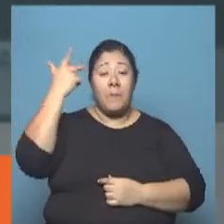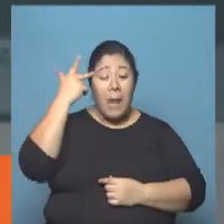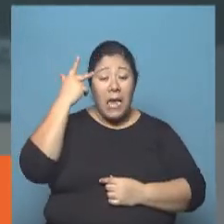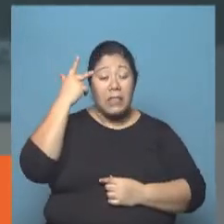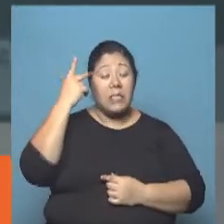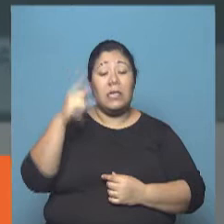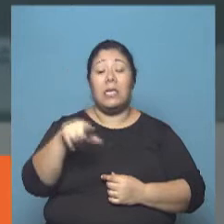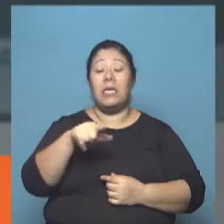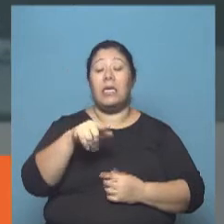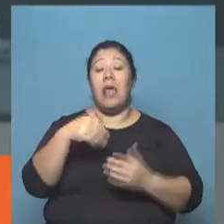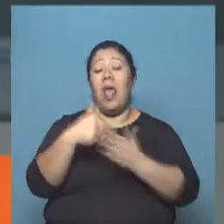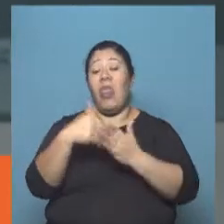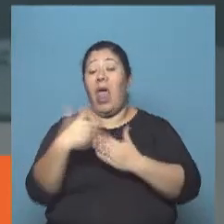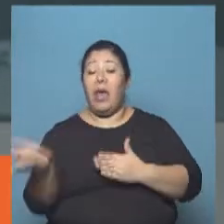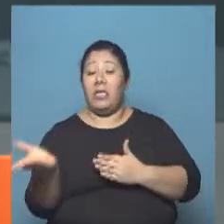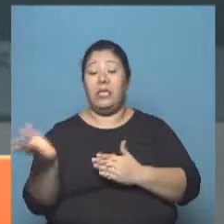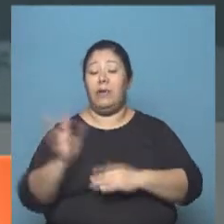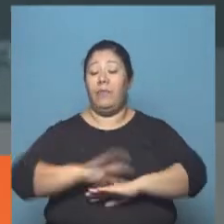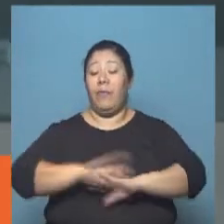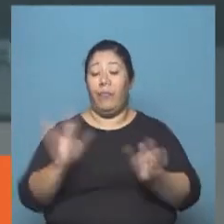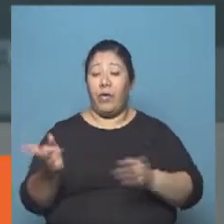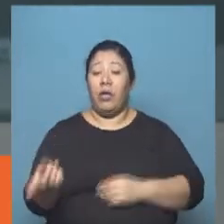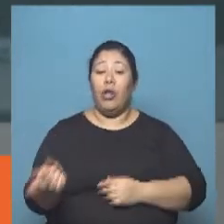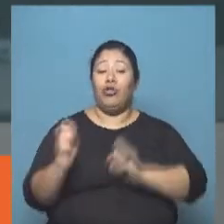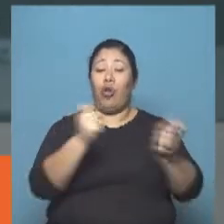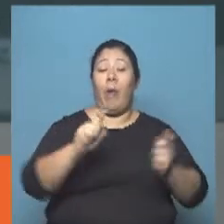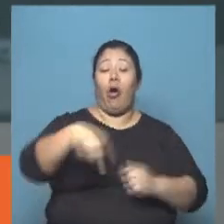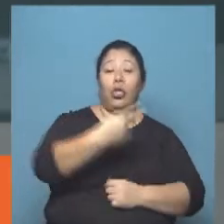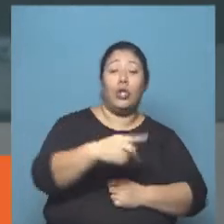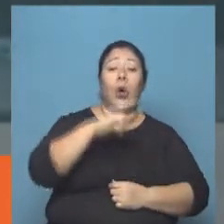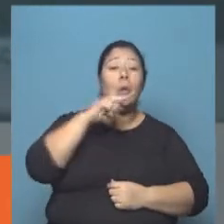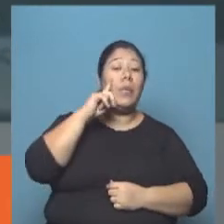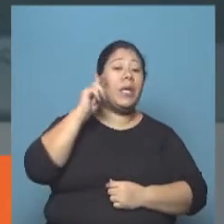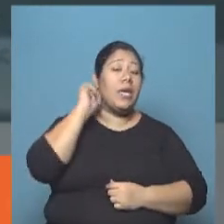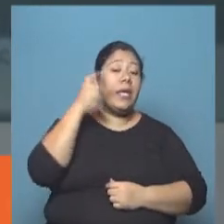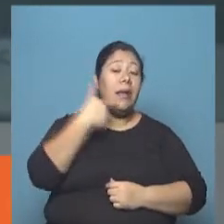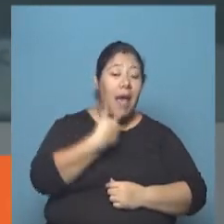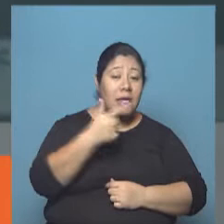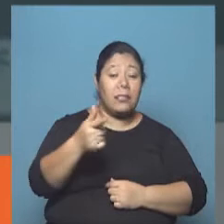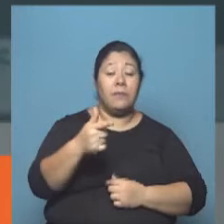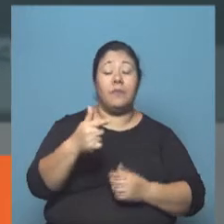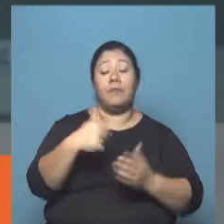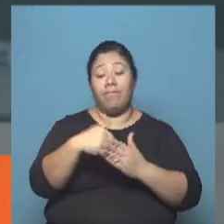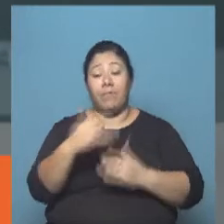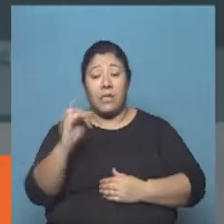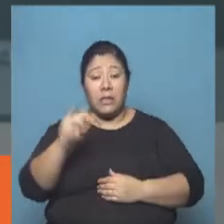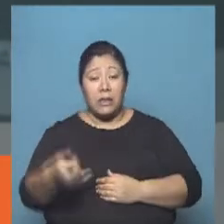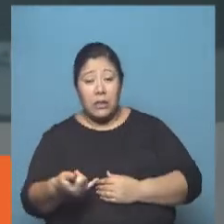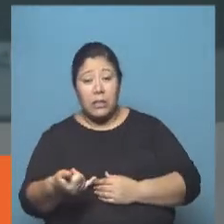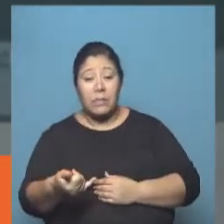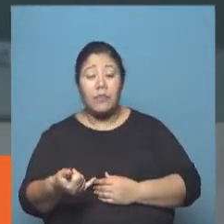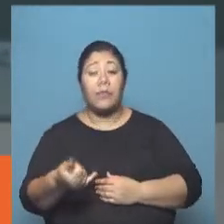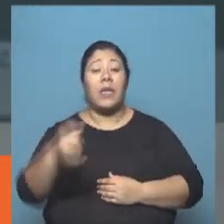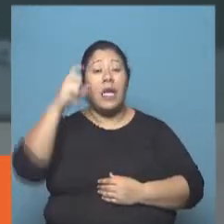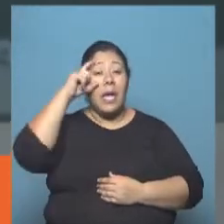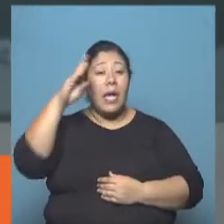medio, que tenemos que, en aquel momento, Lucas Figlia salía afuera y Ever se